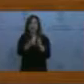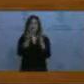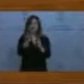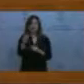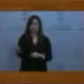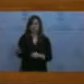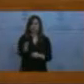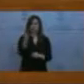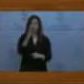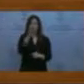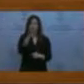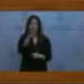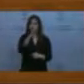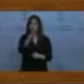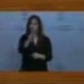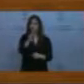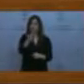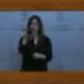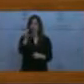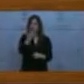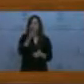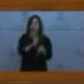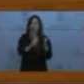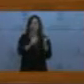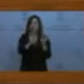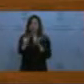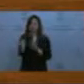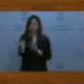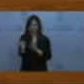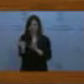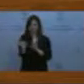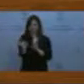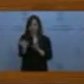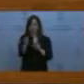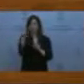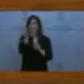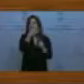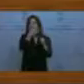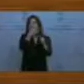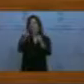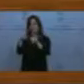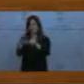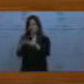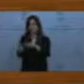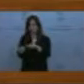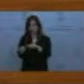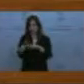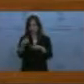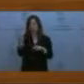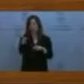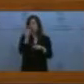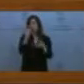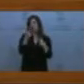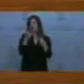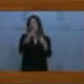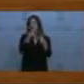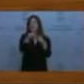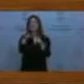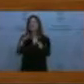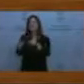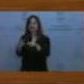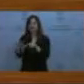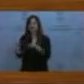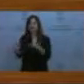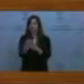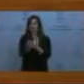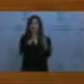En primer lugar, los colegios se especializan, los colegios se diferencian, los colegios se distinguen. No todos tienen que